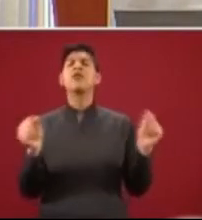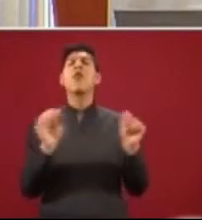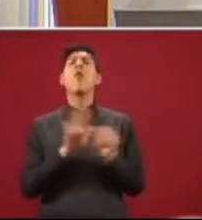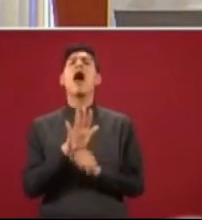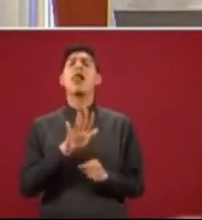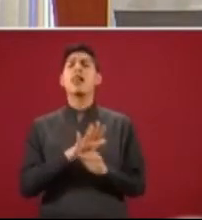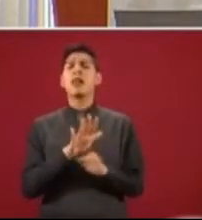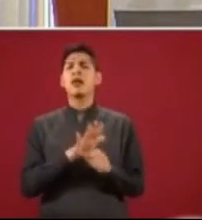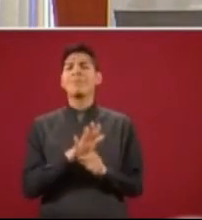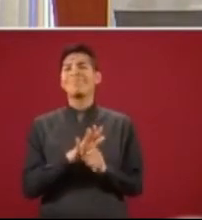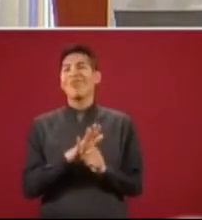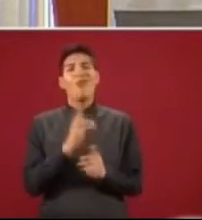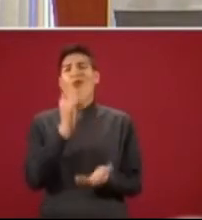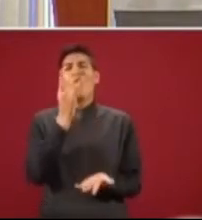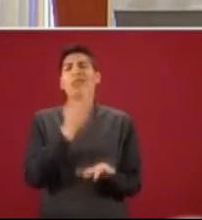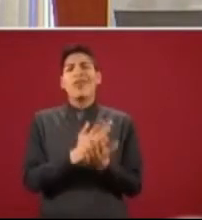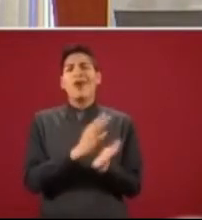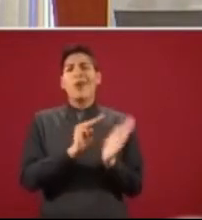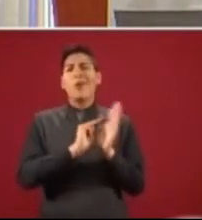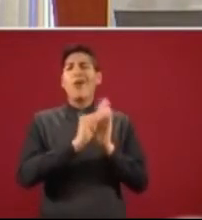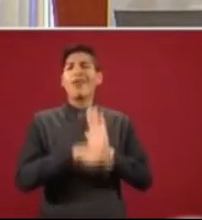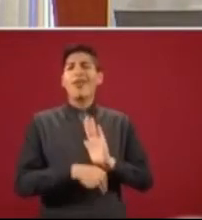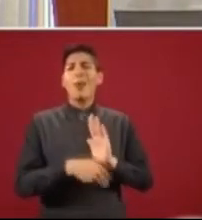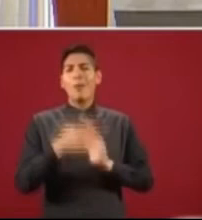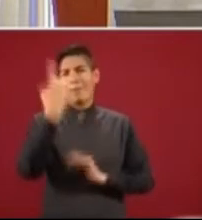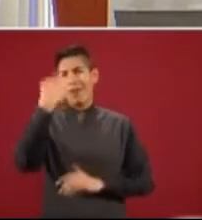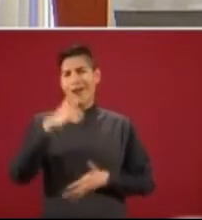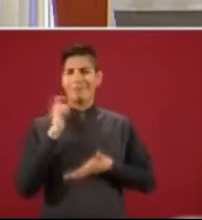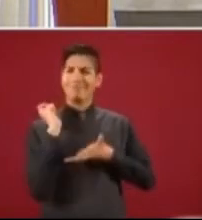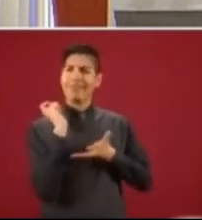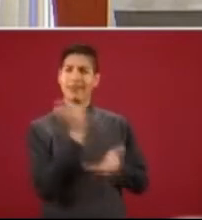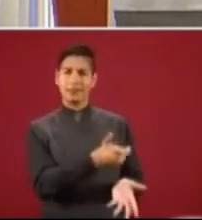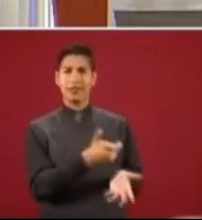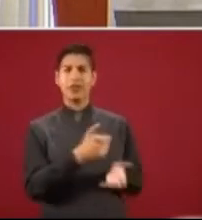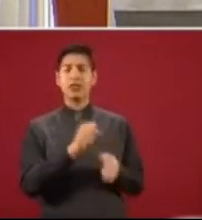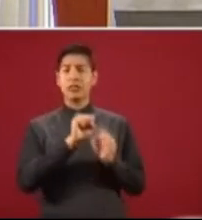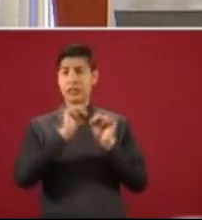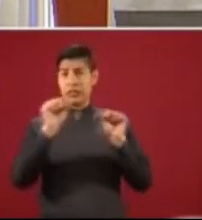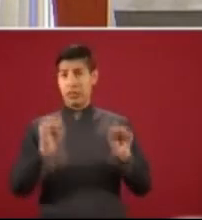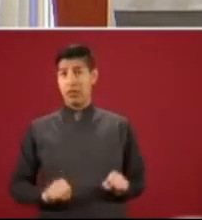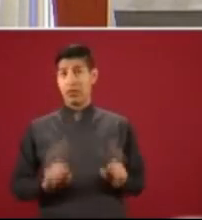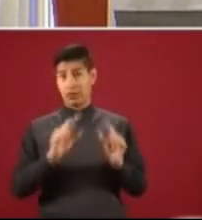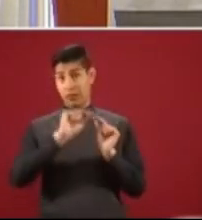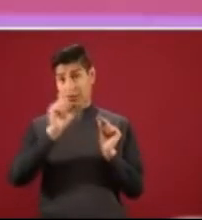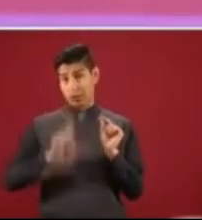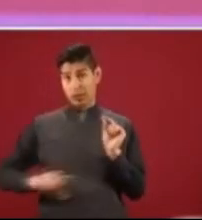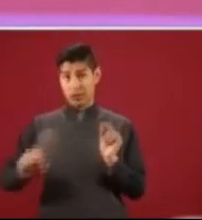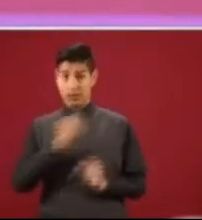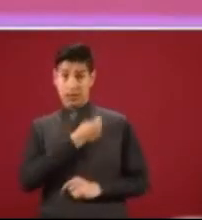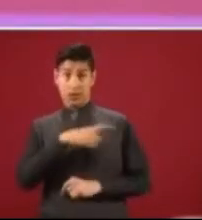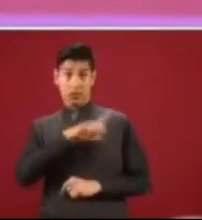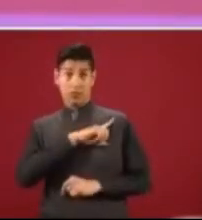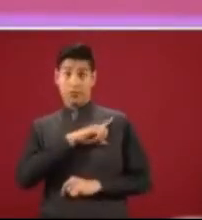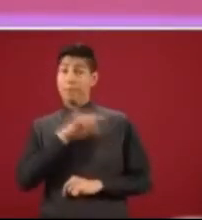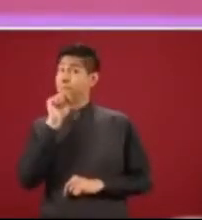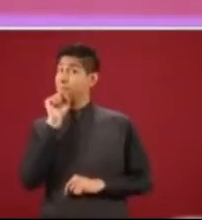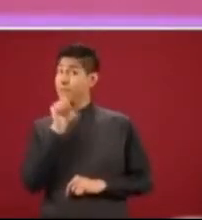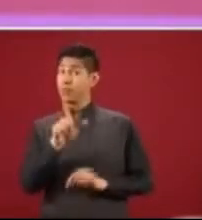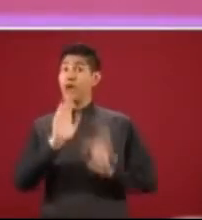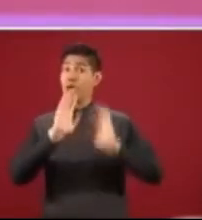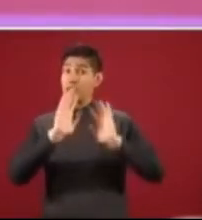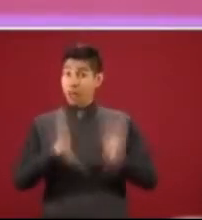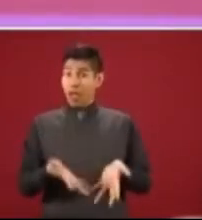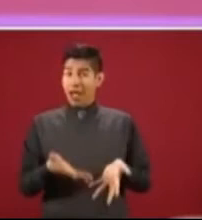un modelo de financiamiento del Sistema Nacional de Salud que tenía grandes y muy